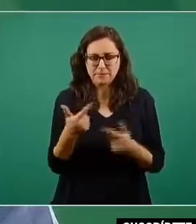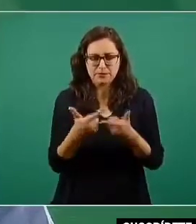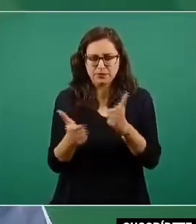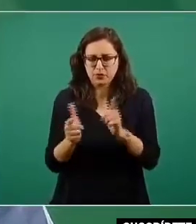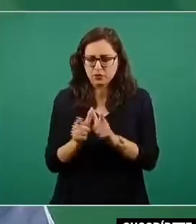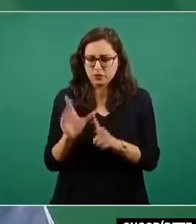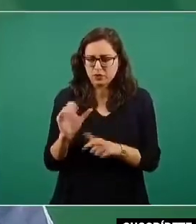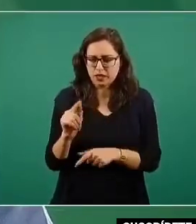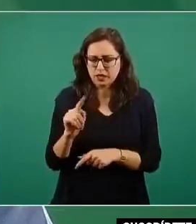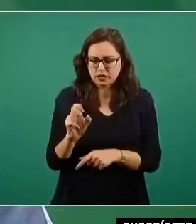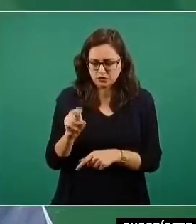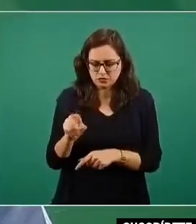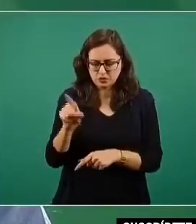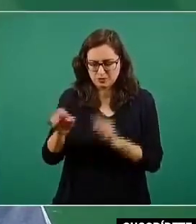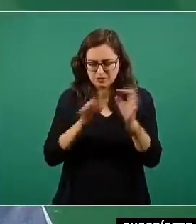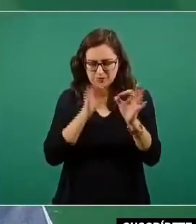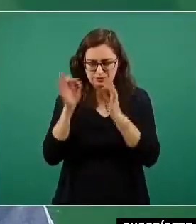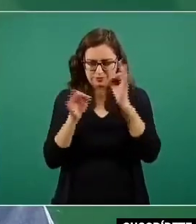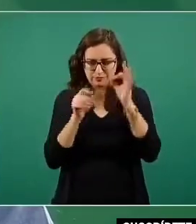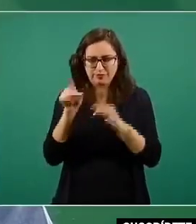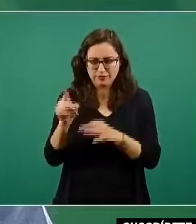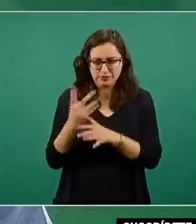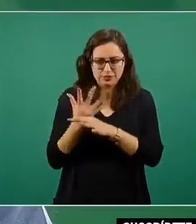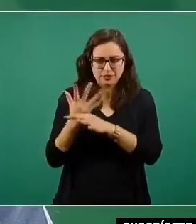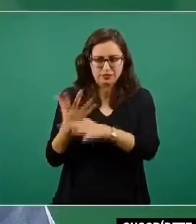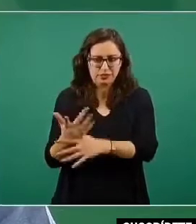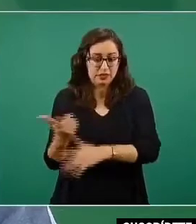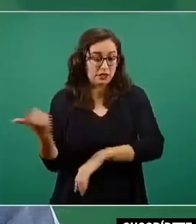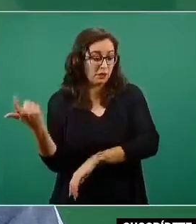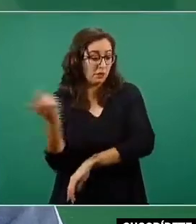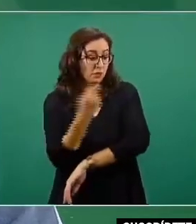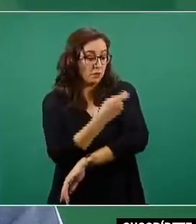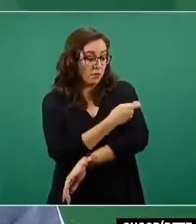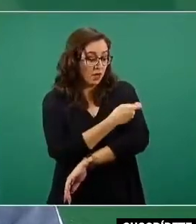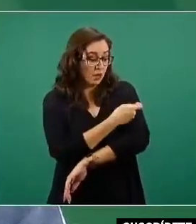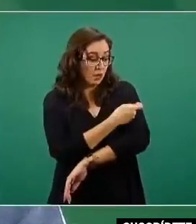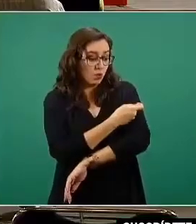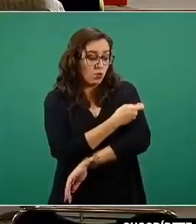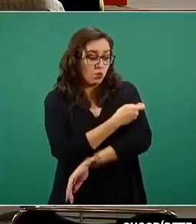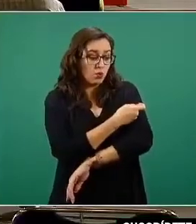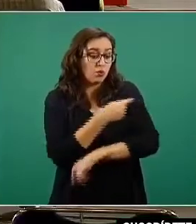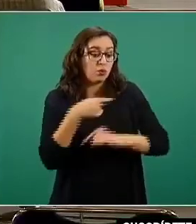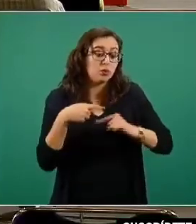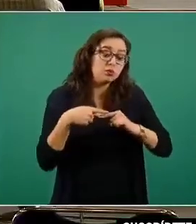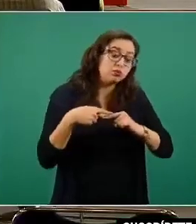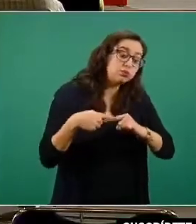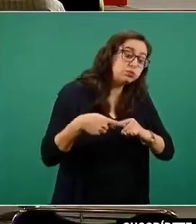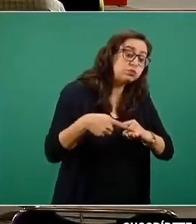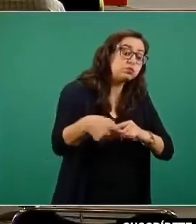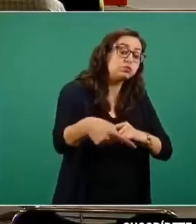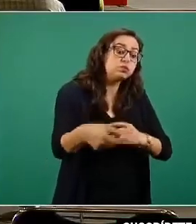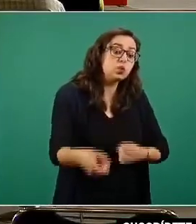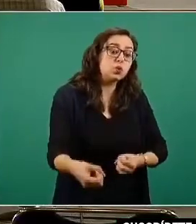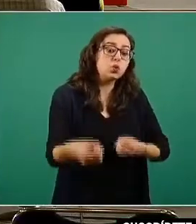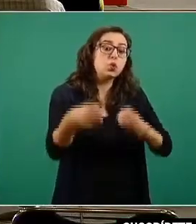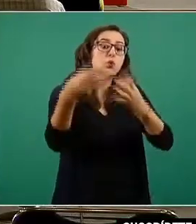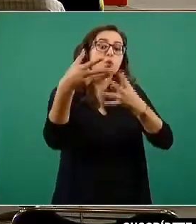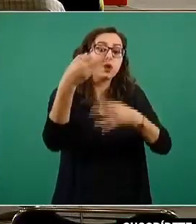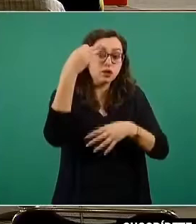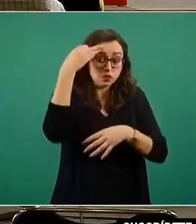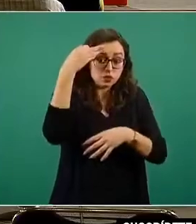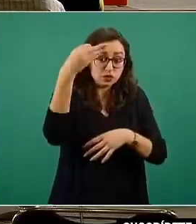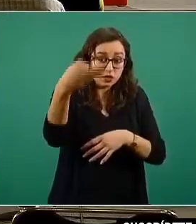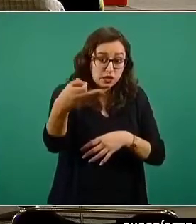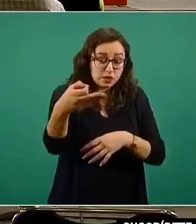Basta, es ¿cuál es la duración de la inmunidad? Hoy vacuno y en 20 días en promedio tiene